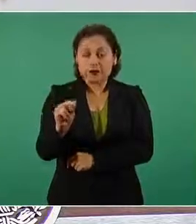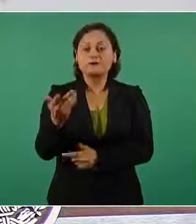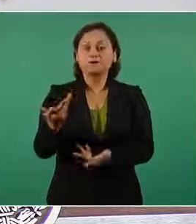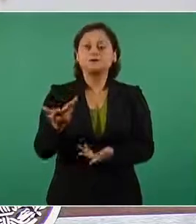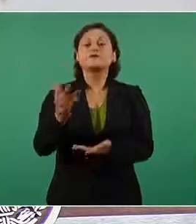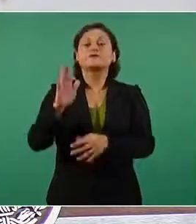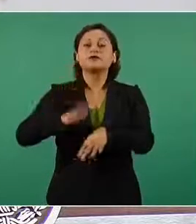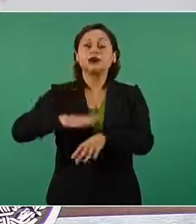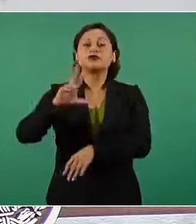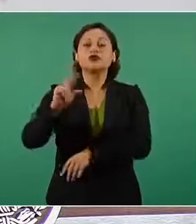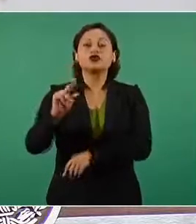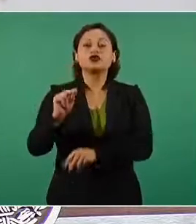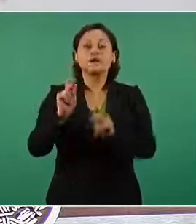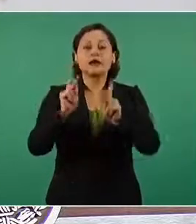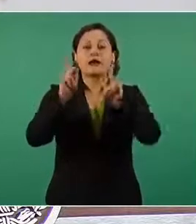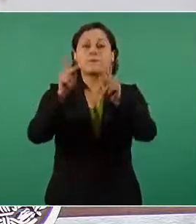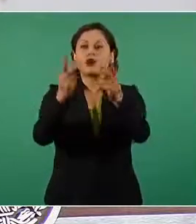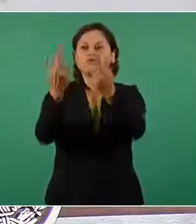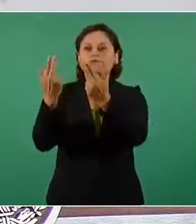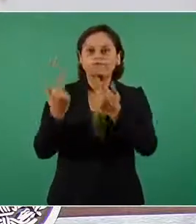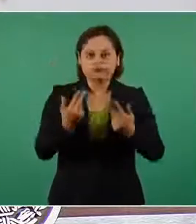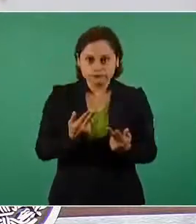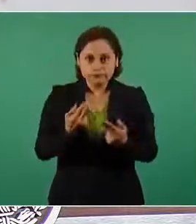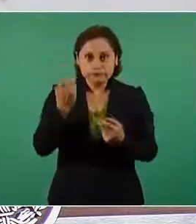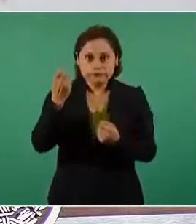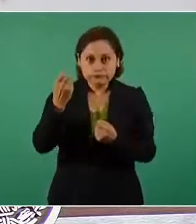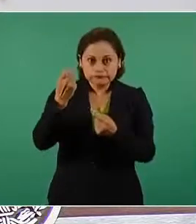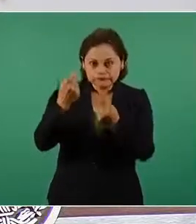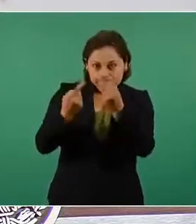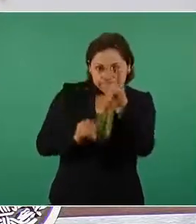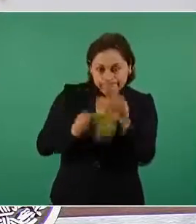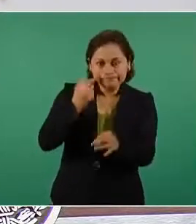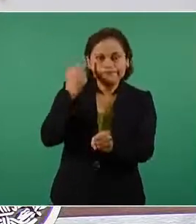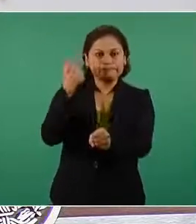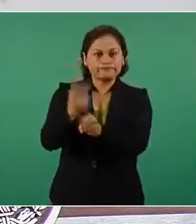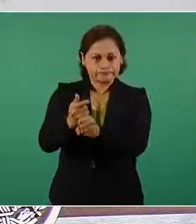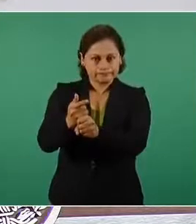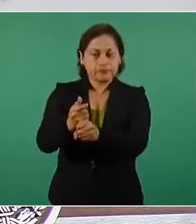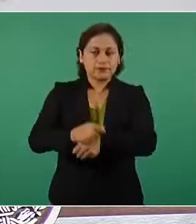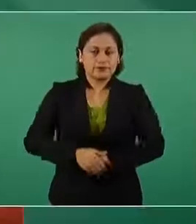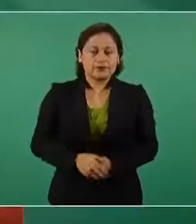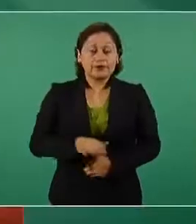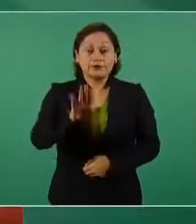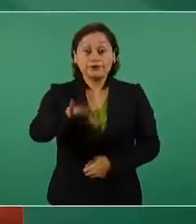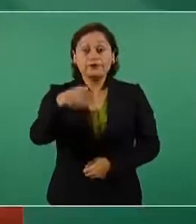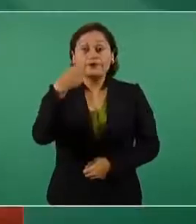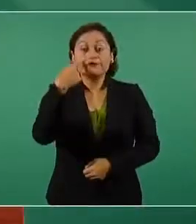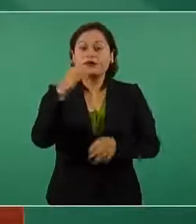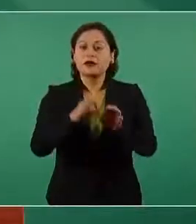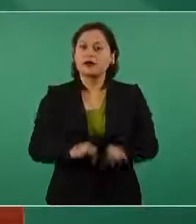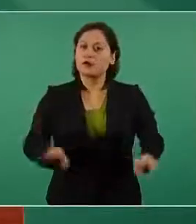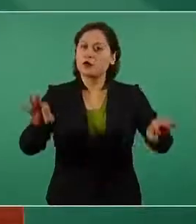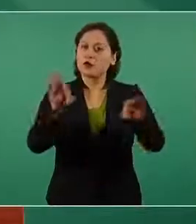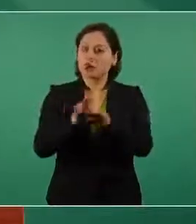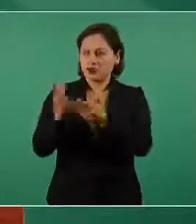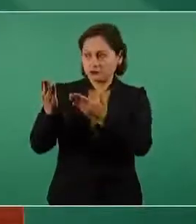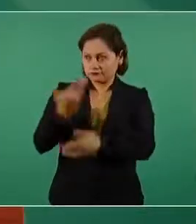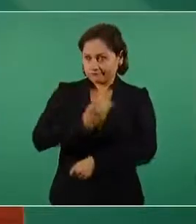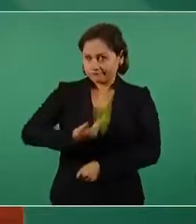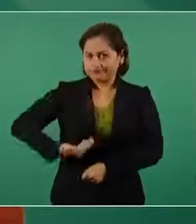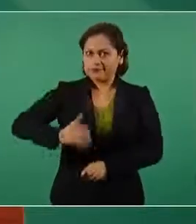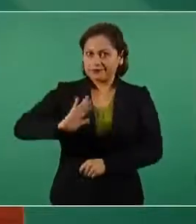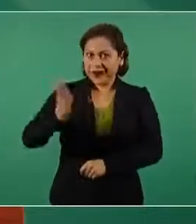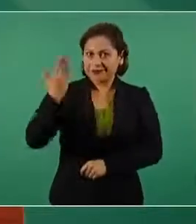456,880 y 80 puentes. Es muy importante que resaltemos, como ya lo mencionó aquí el señor presidente, el trabajo coordinado